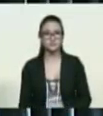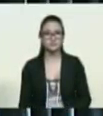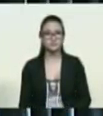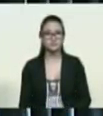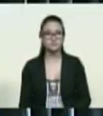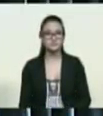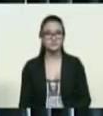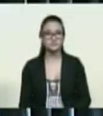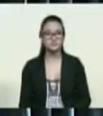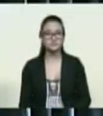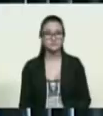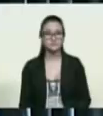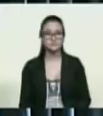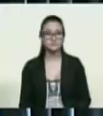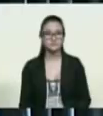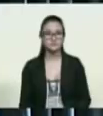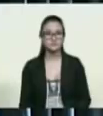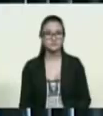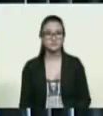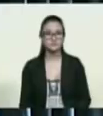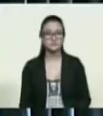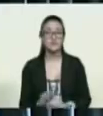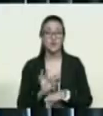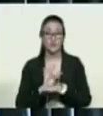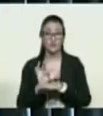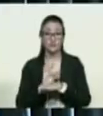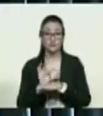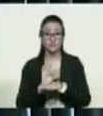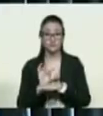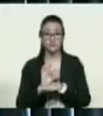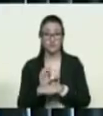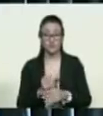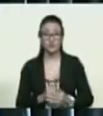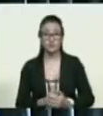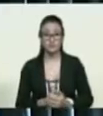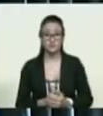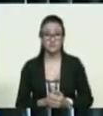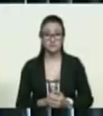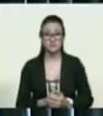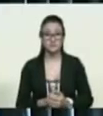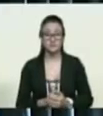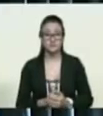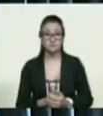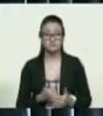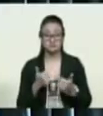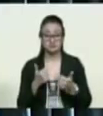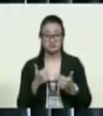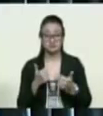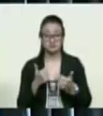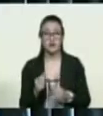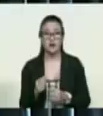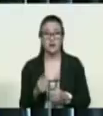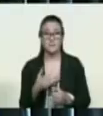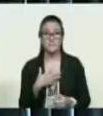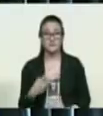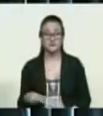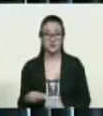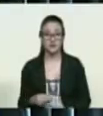efecto, funcionó la seguridad de nuestro presidente. Estamos aquí,